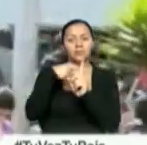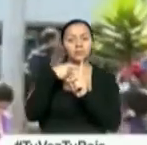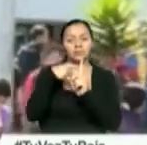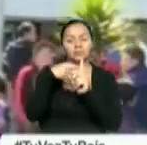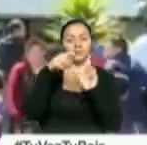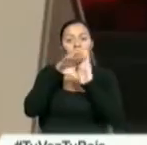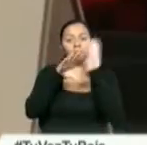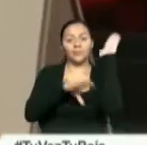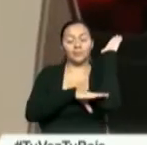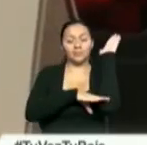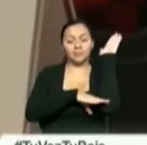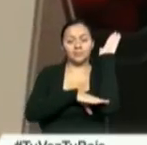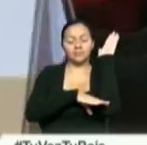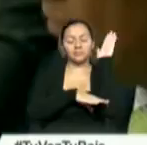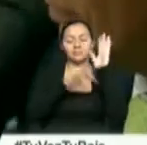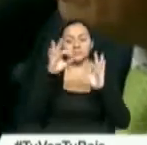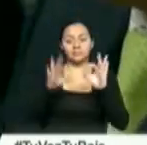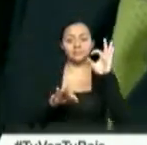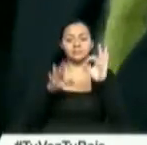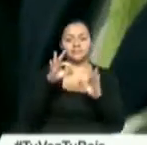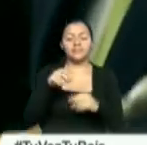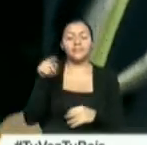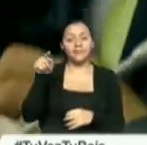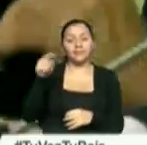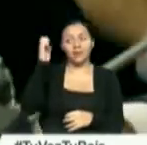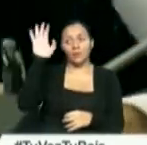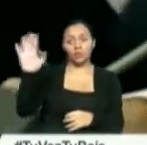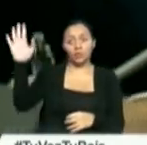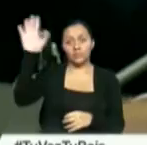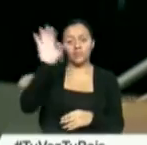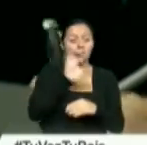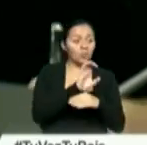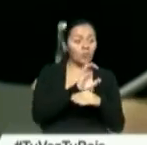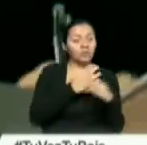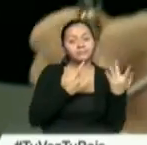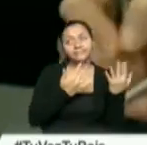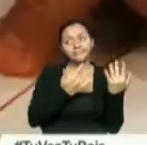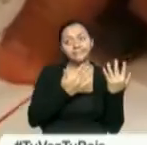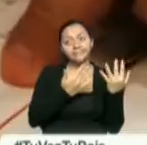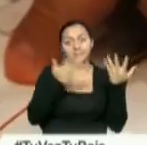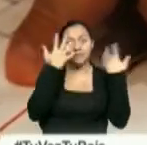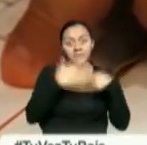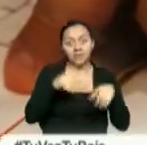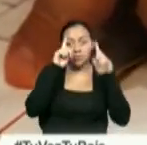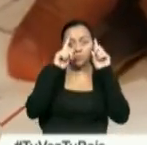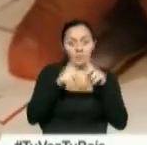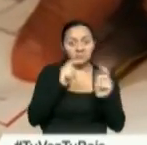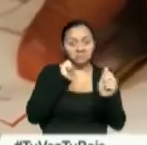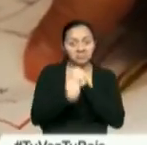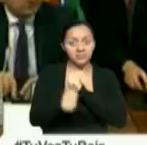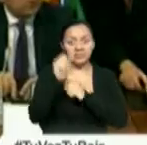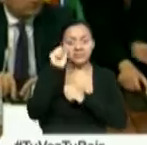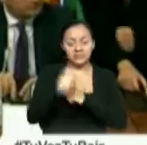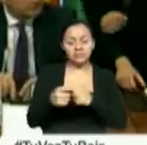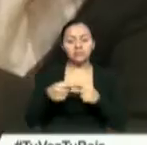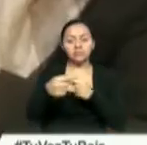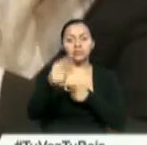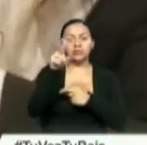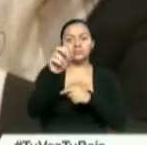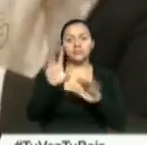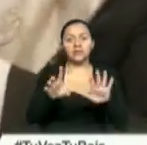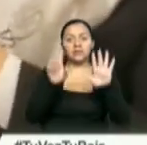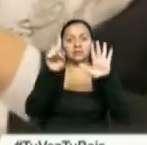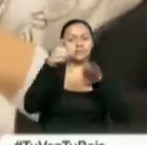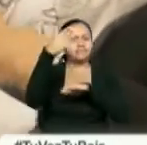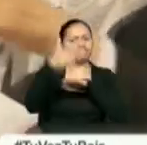constitucional permite que ecuador y la unión europea puedan ratificar su acuerdo comercial antes de finalizar el 2016